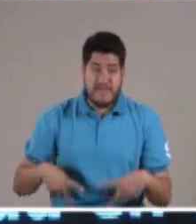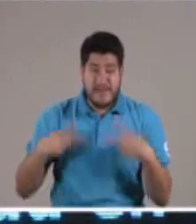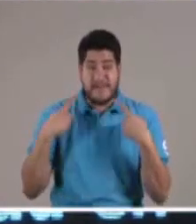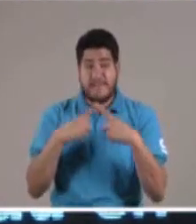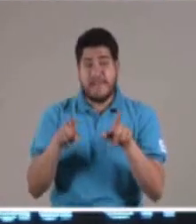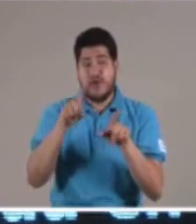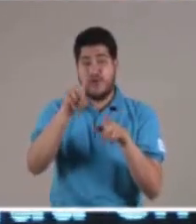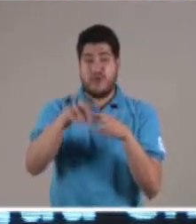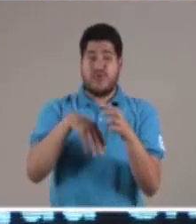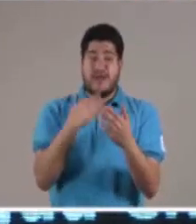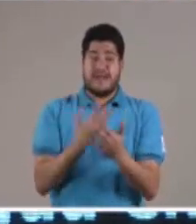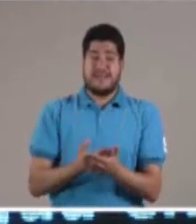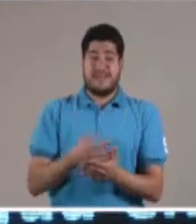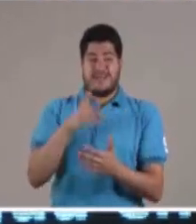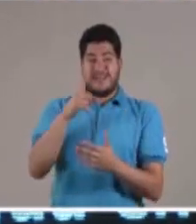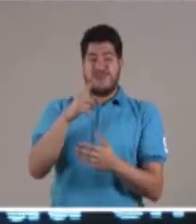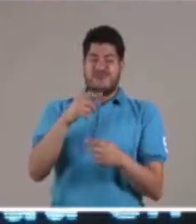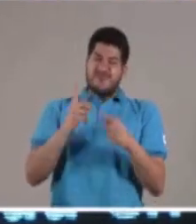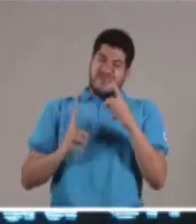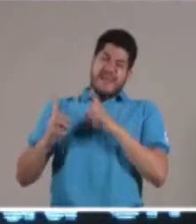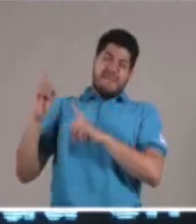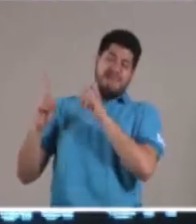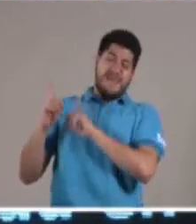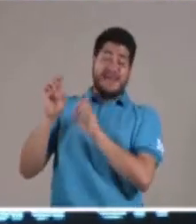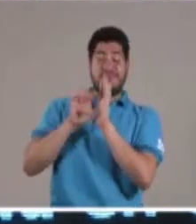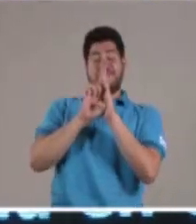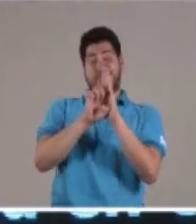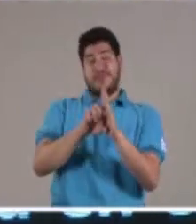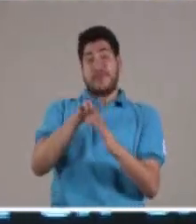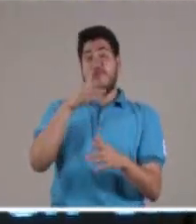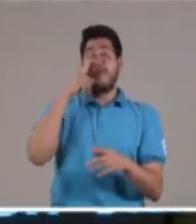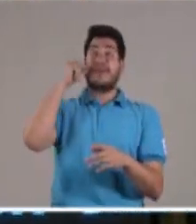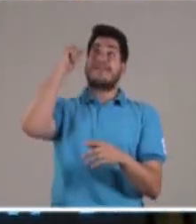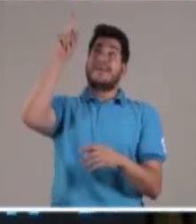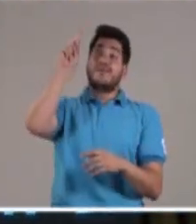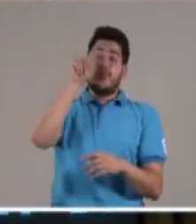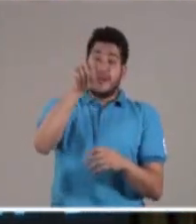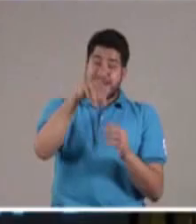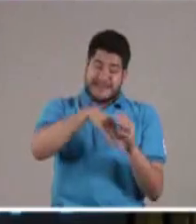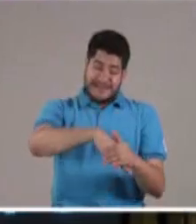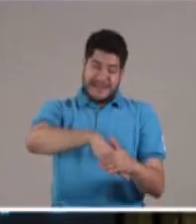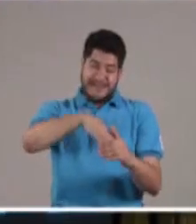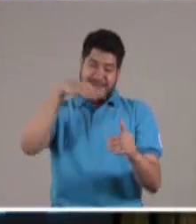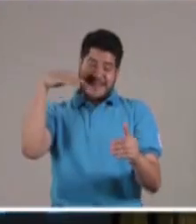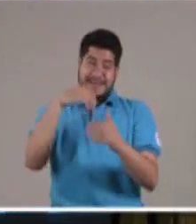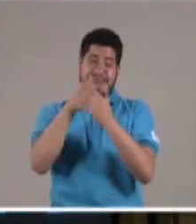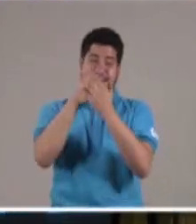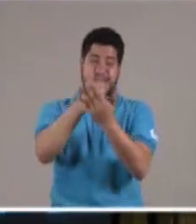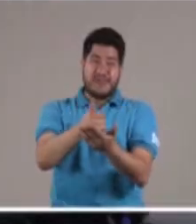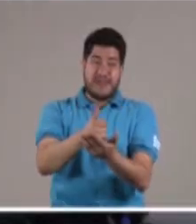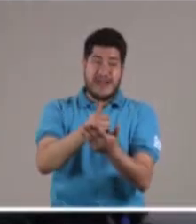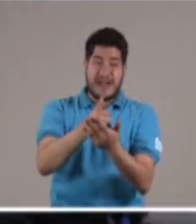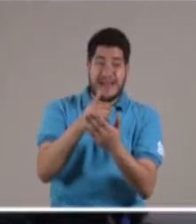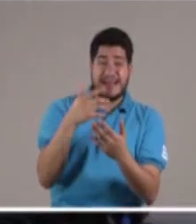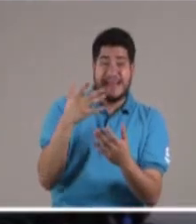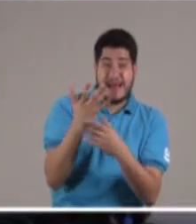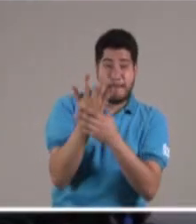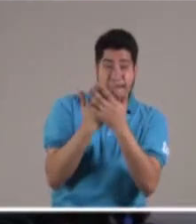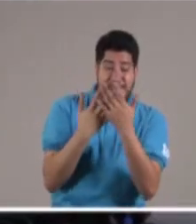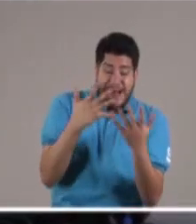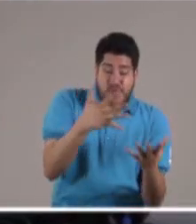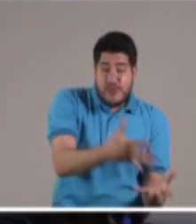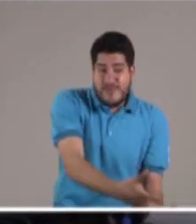caíste en uno de la envidia y el señor de ahí te va a sacar te va te va a extender te va a echar